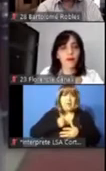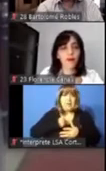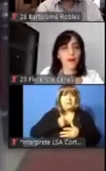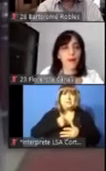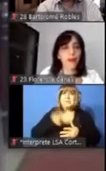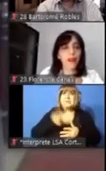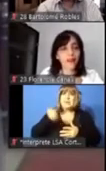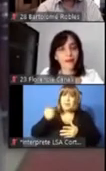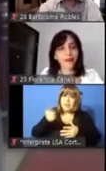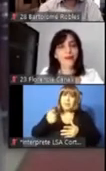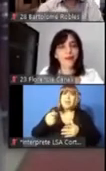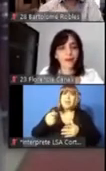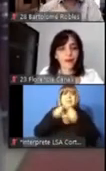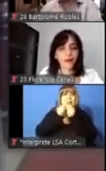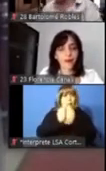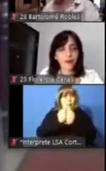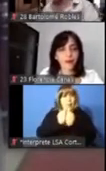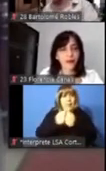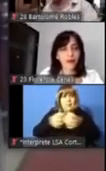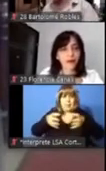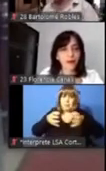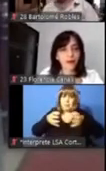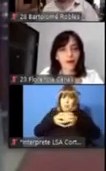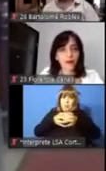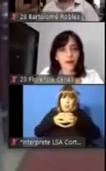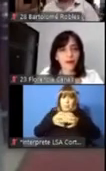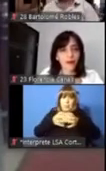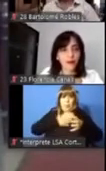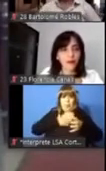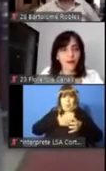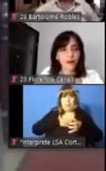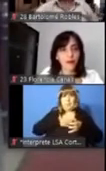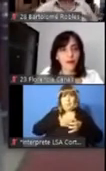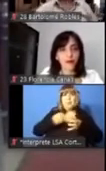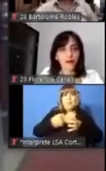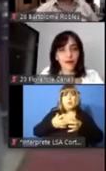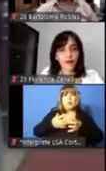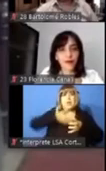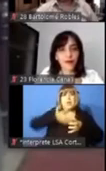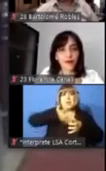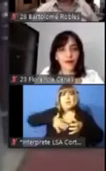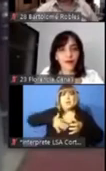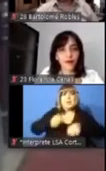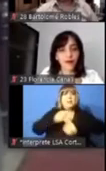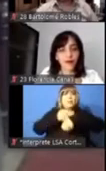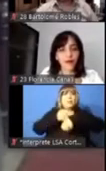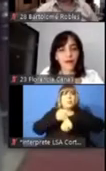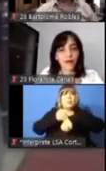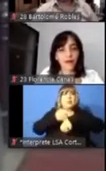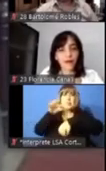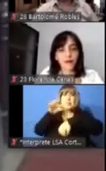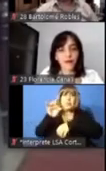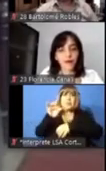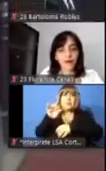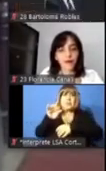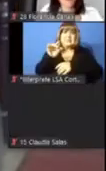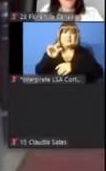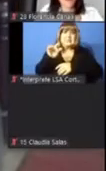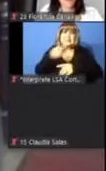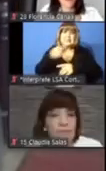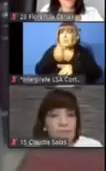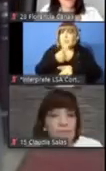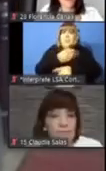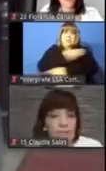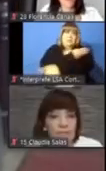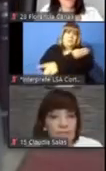sienta acompañado por este bloque, porque entendemos que son momentos de dificultades. No vamos a hacer un repaso de lo